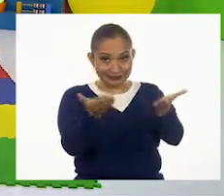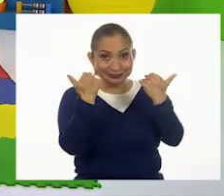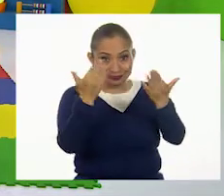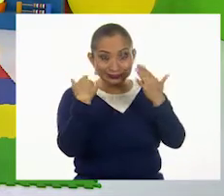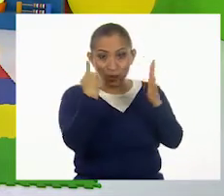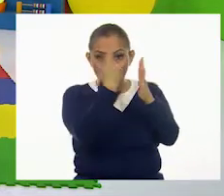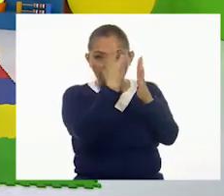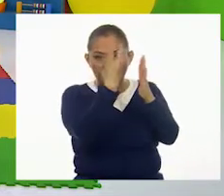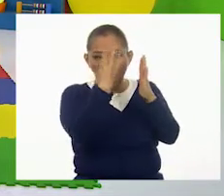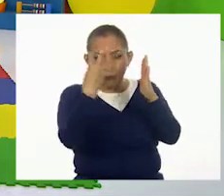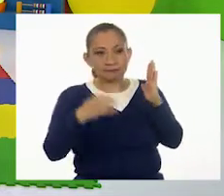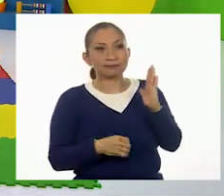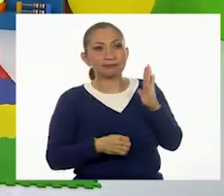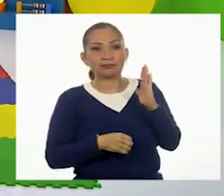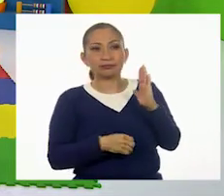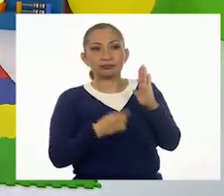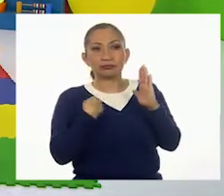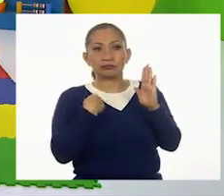vamos a contar.